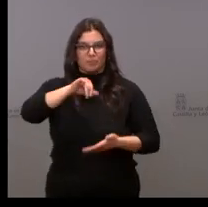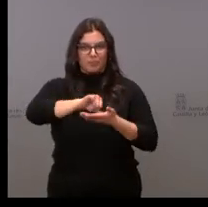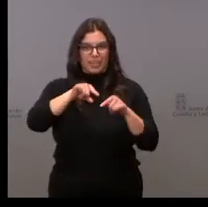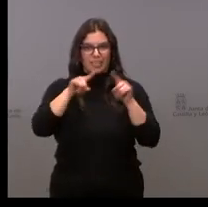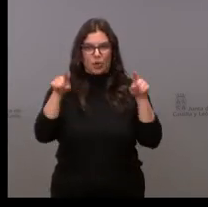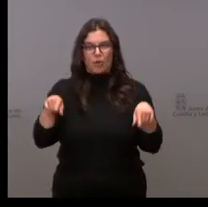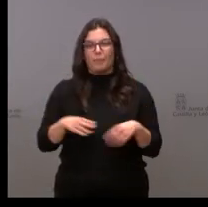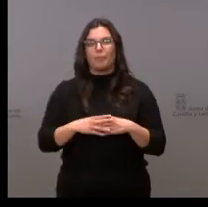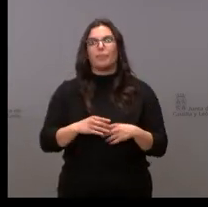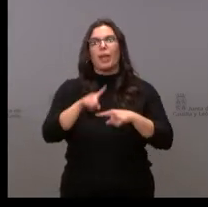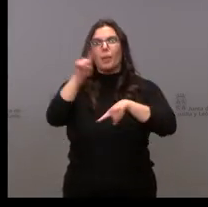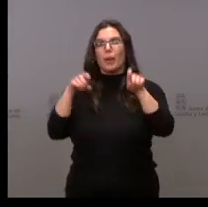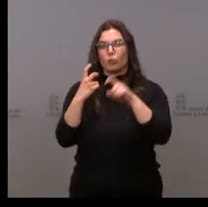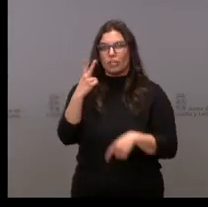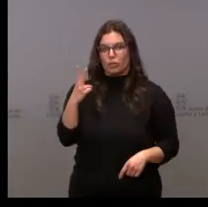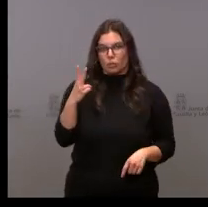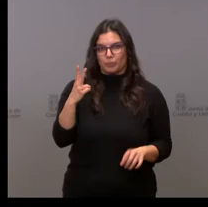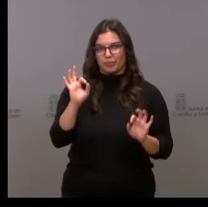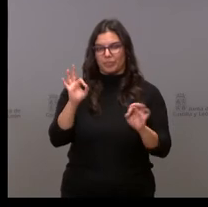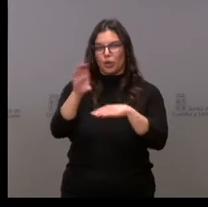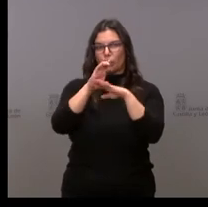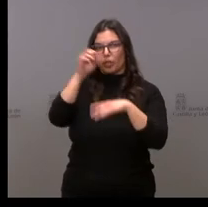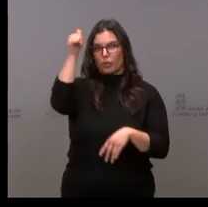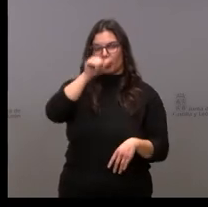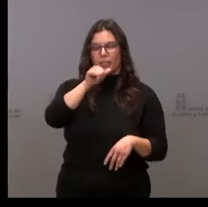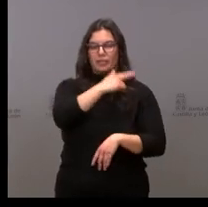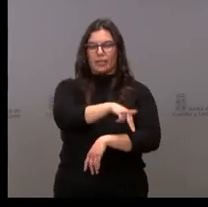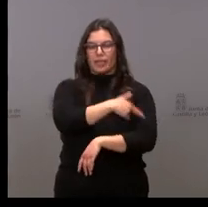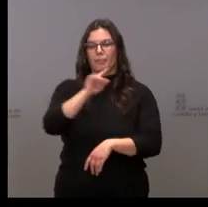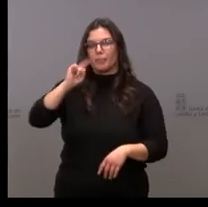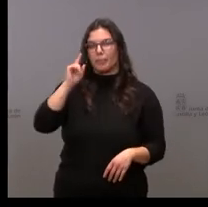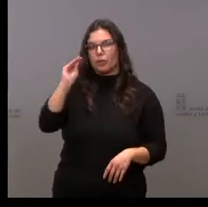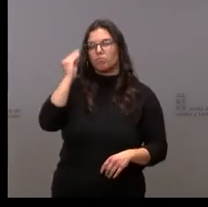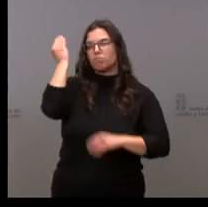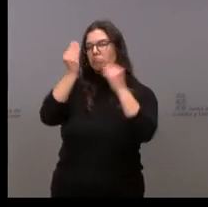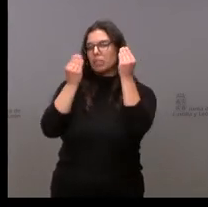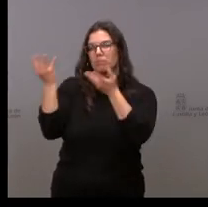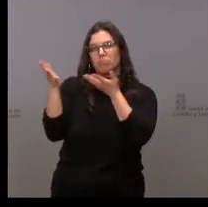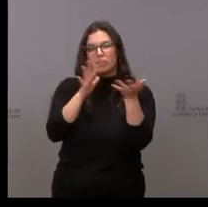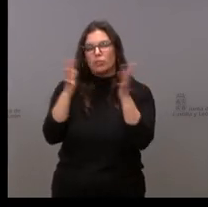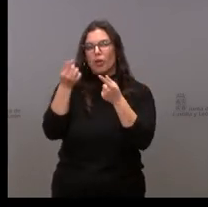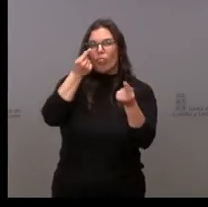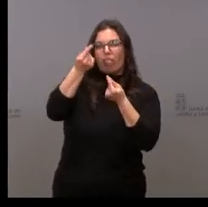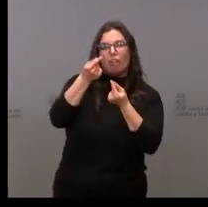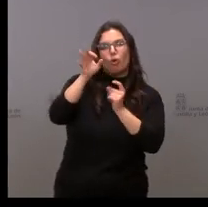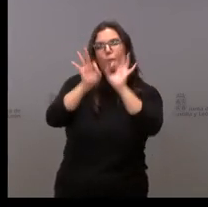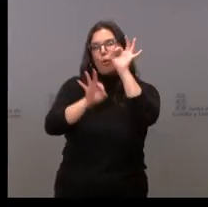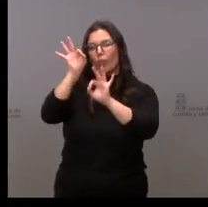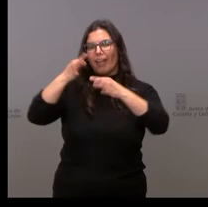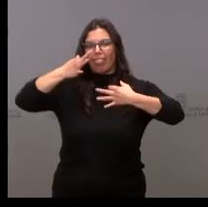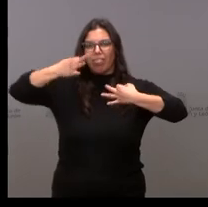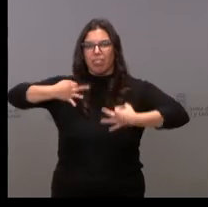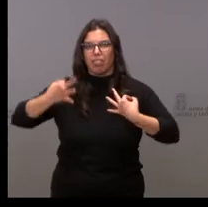preguntas para el consejero de sanidad la primera vez si tienen alguna estima acción sobre datos o porcentaje real